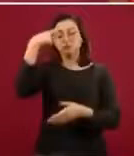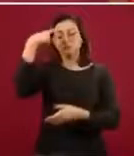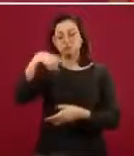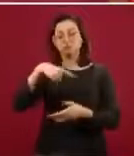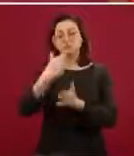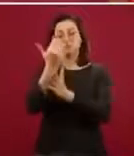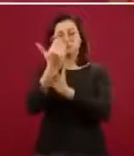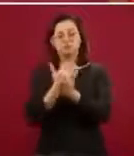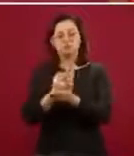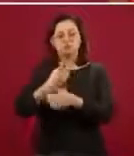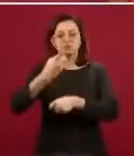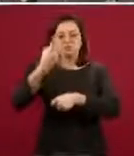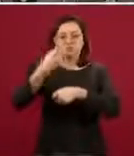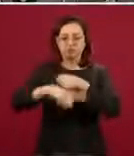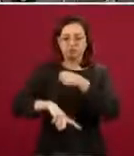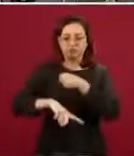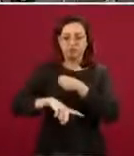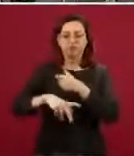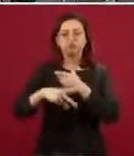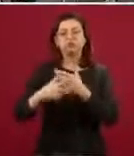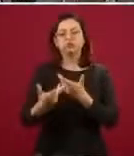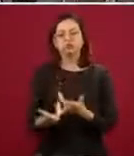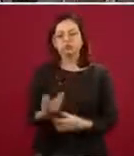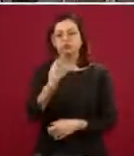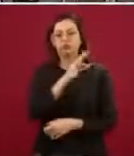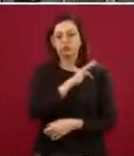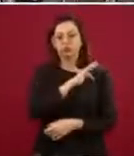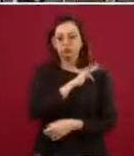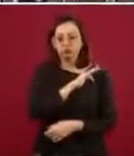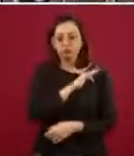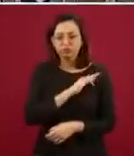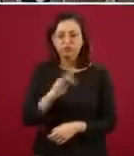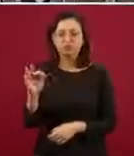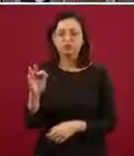afecte de mucho, sino que podamos incluso